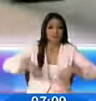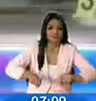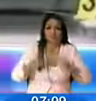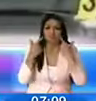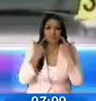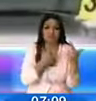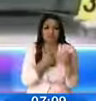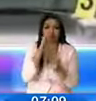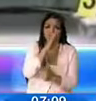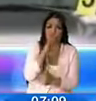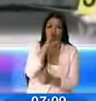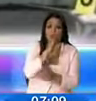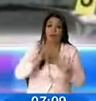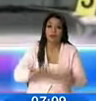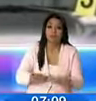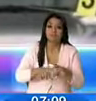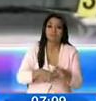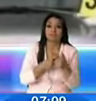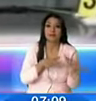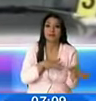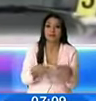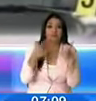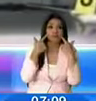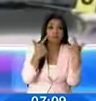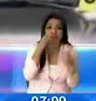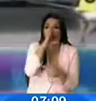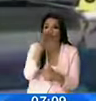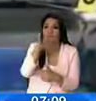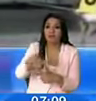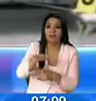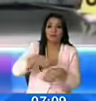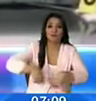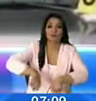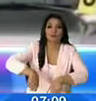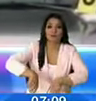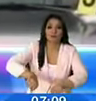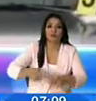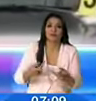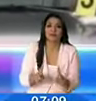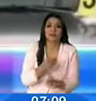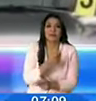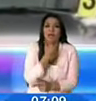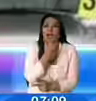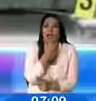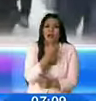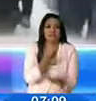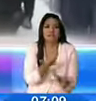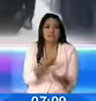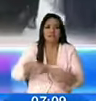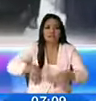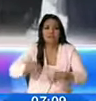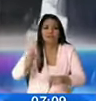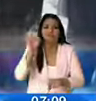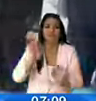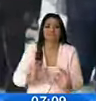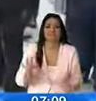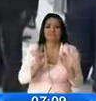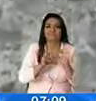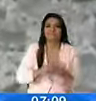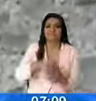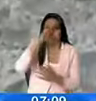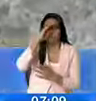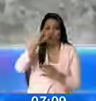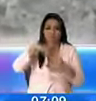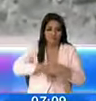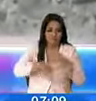estos antecedentes se plantea un operativo de búsqueda de la motocicleta. Asimismo, no se obtuvo ningún resultado positivo con la motocicleta. Policía especializada inspeccionó